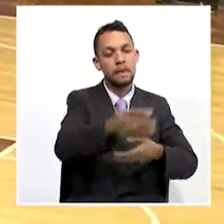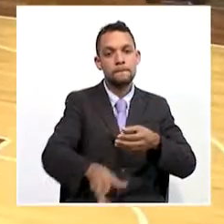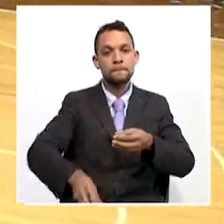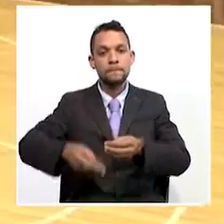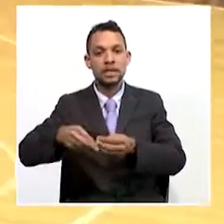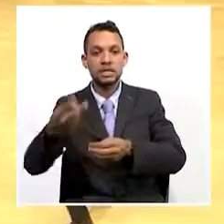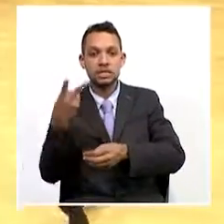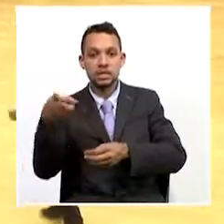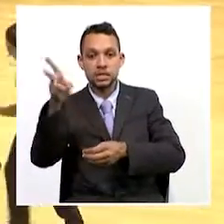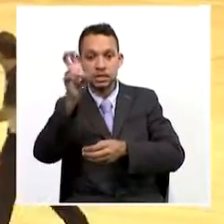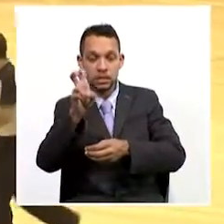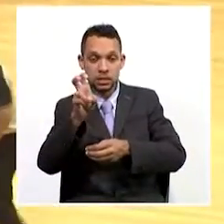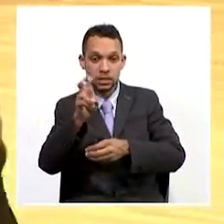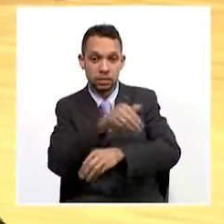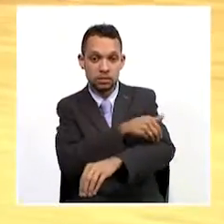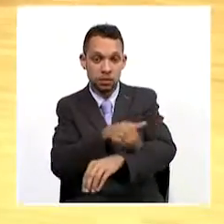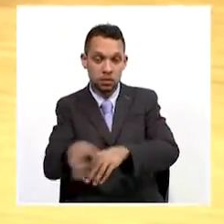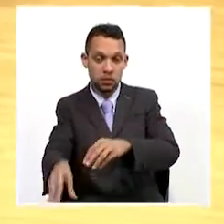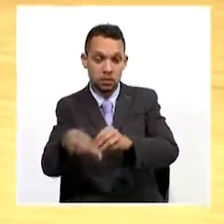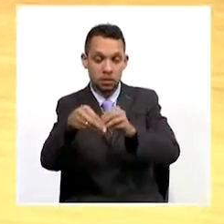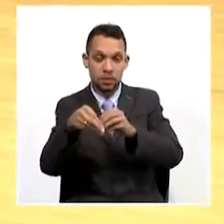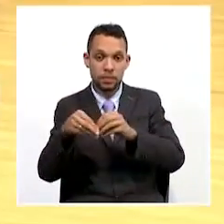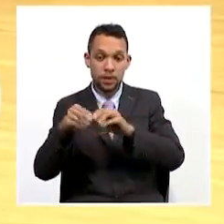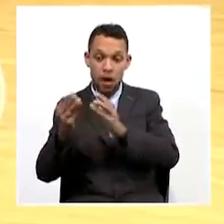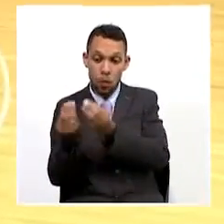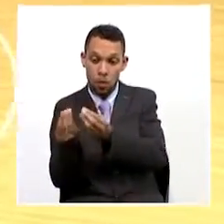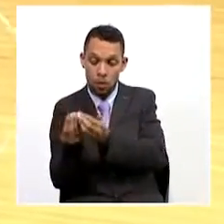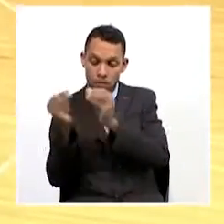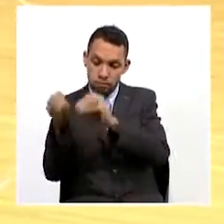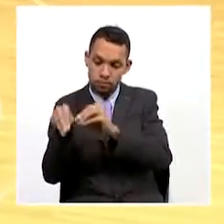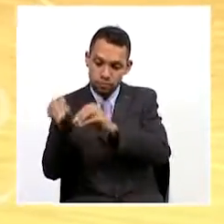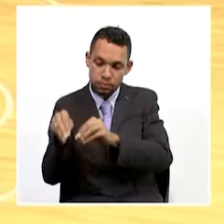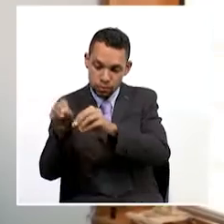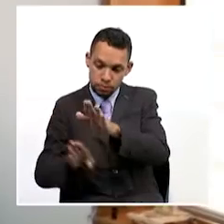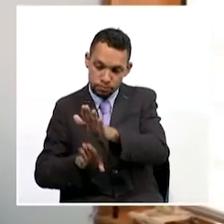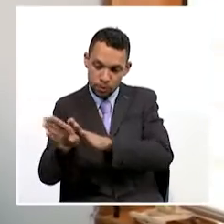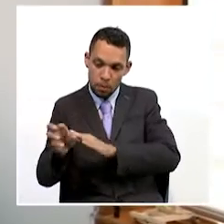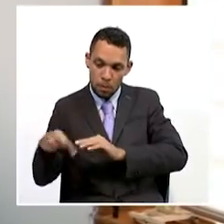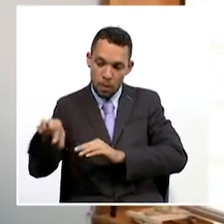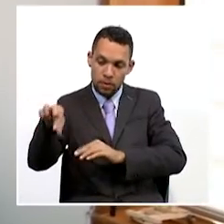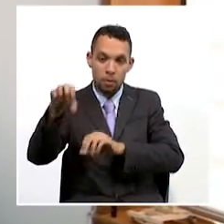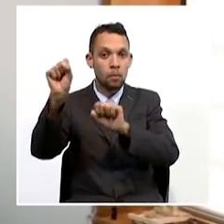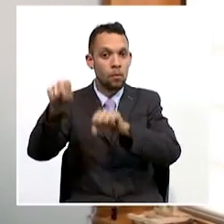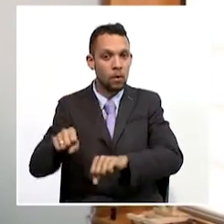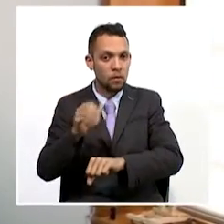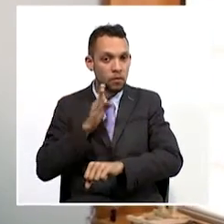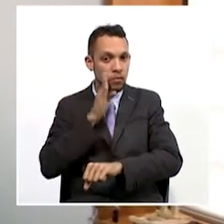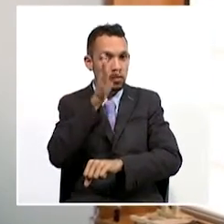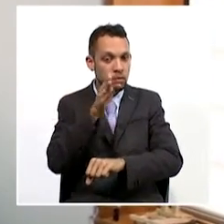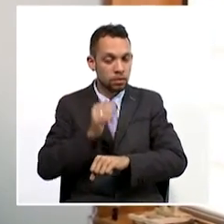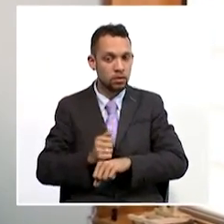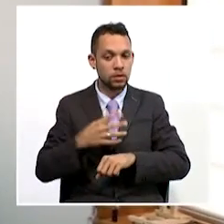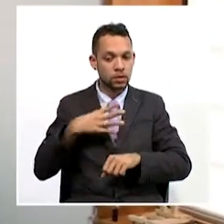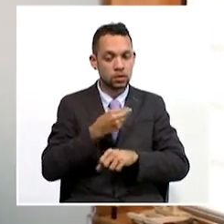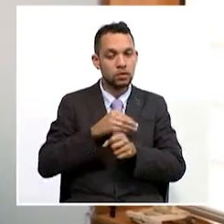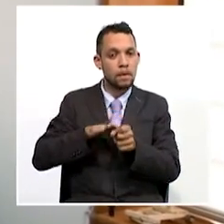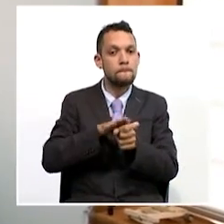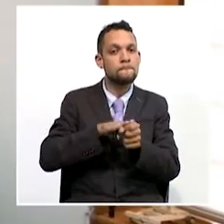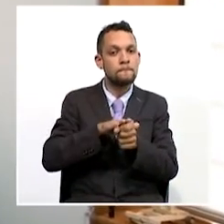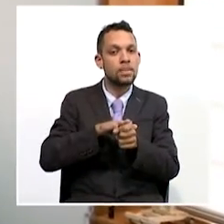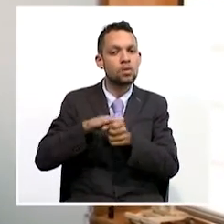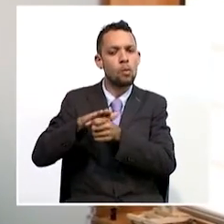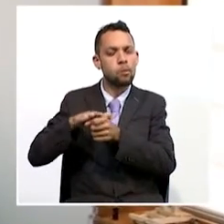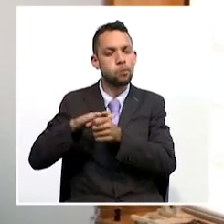17 millones más para el trabajo con escuelas de formación y con semilleros. Somos nosotros quienes estamos diciendo en qué barrios, en qué